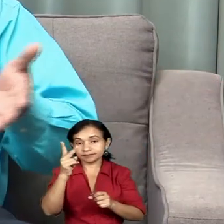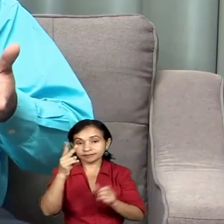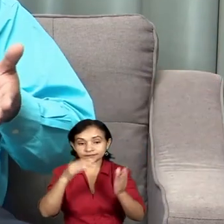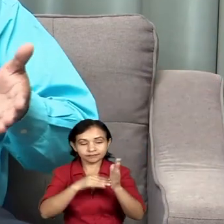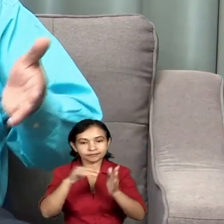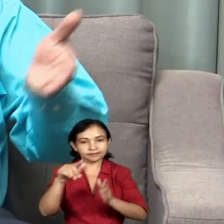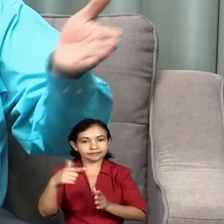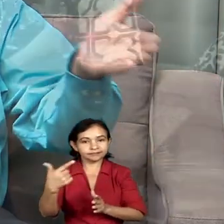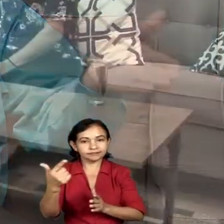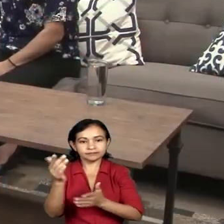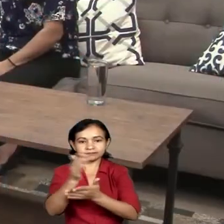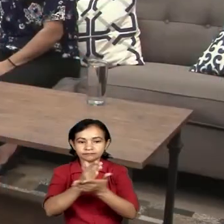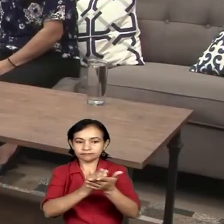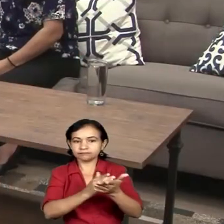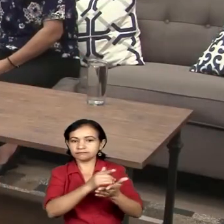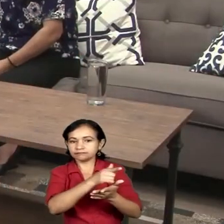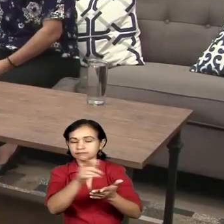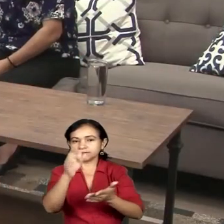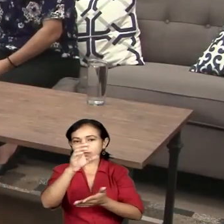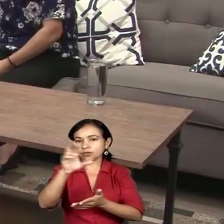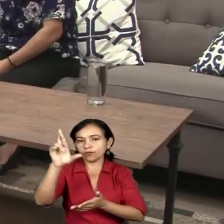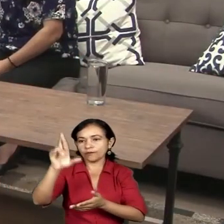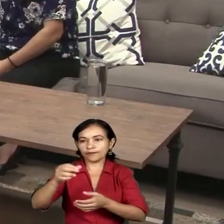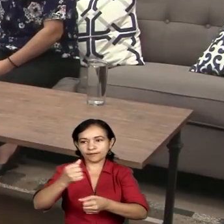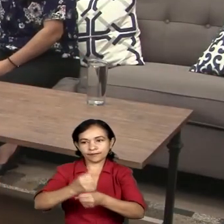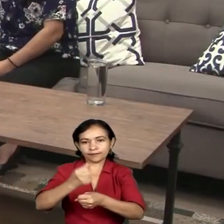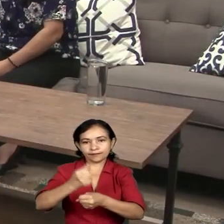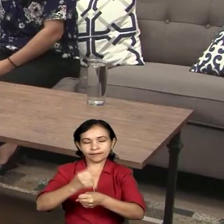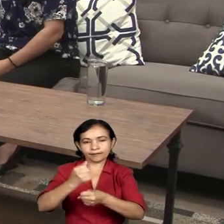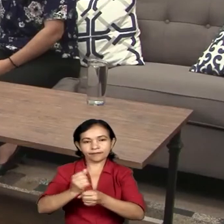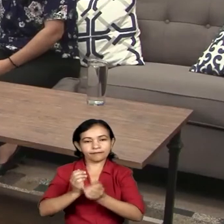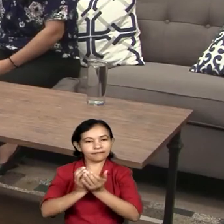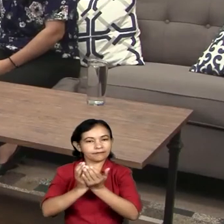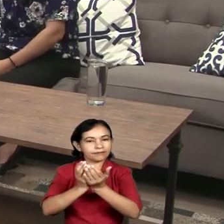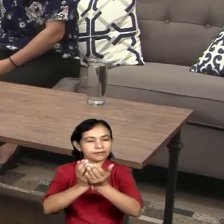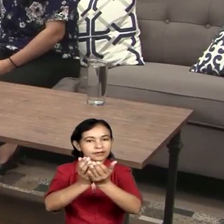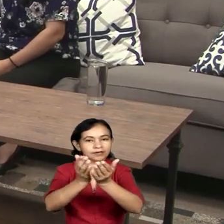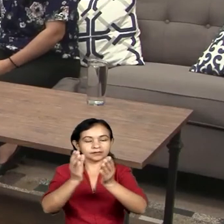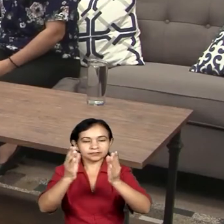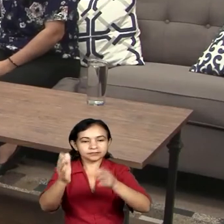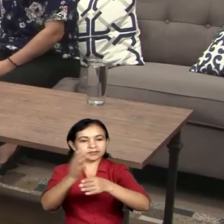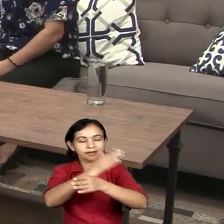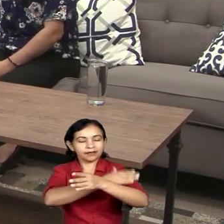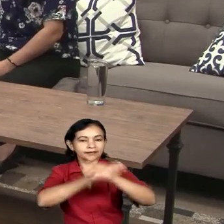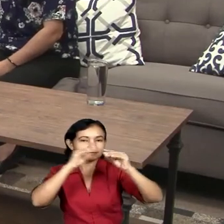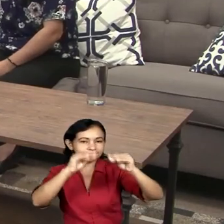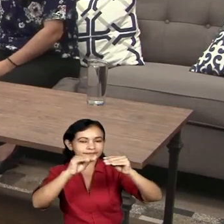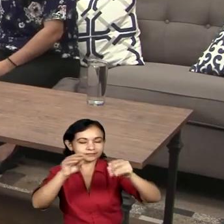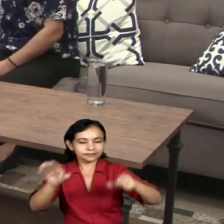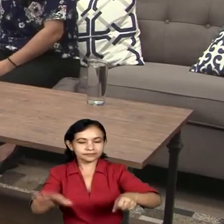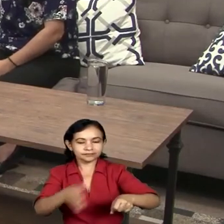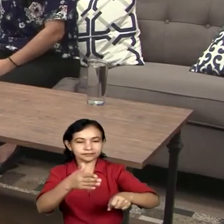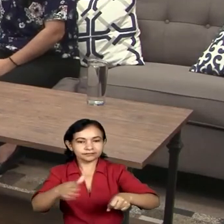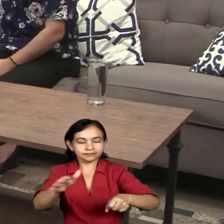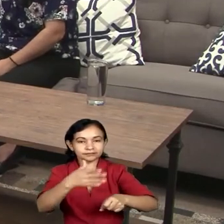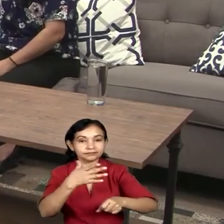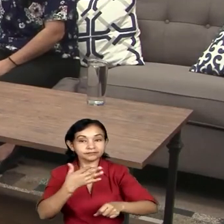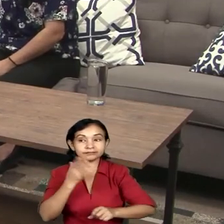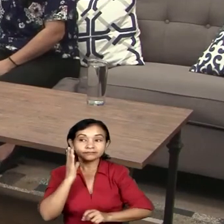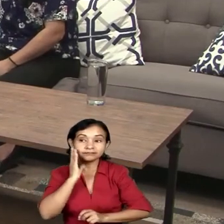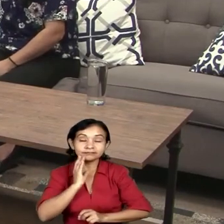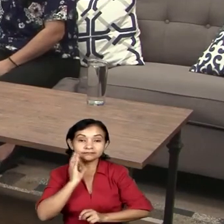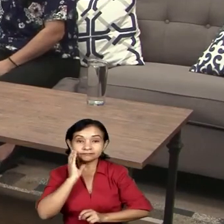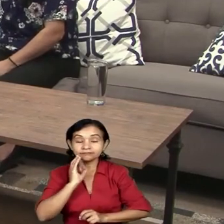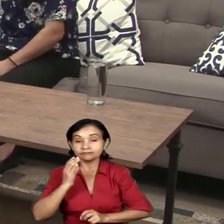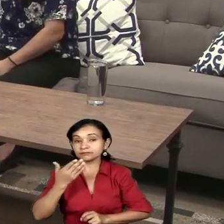hoy algunos de ellos están en Costa Rica trabajando en crucero a partir de la capacitación que recibieron y han vuelto al país, incluso algunos de ellos han puesto